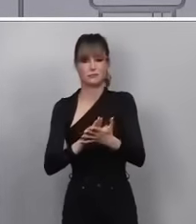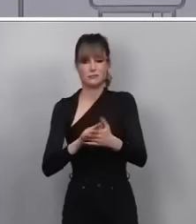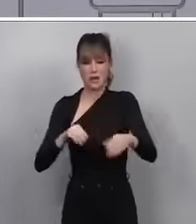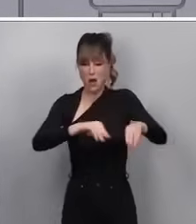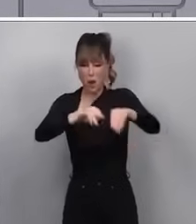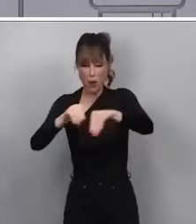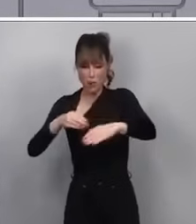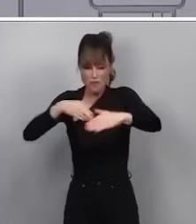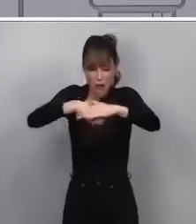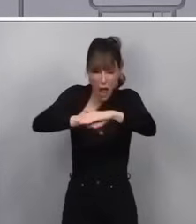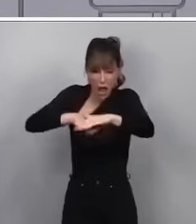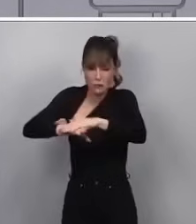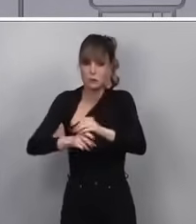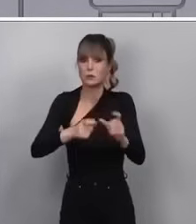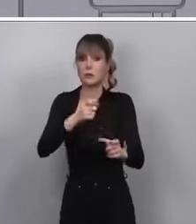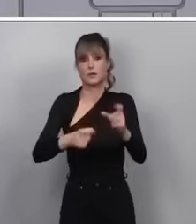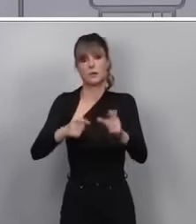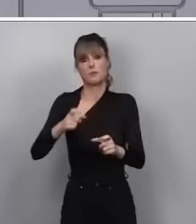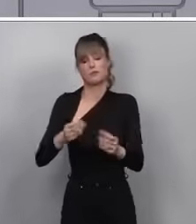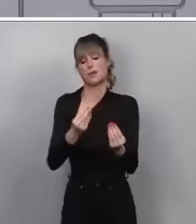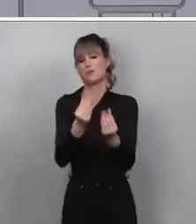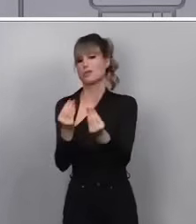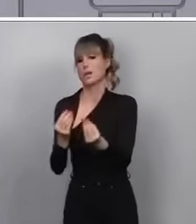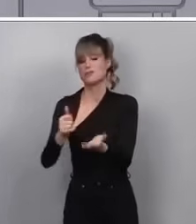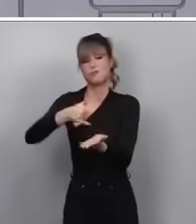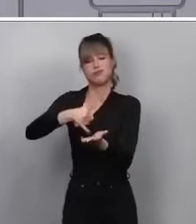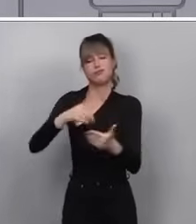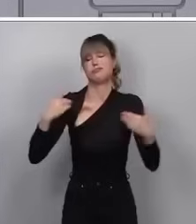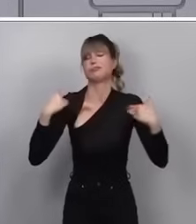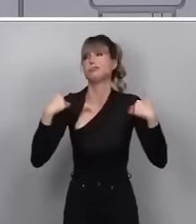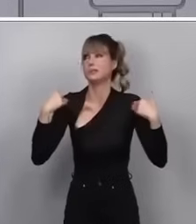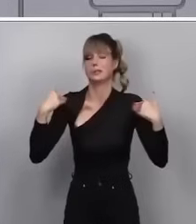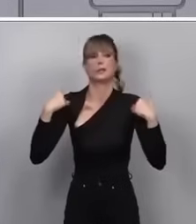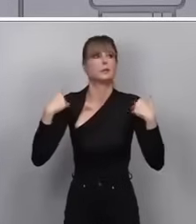lodo y mucha gente que sufre carencias